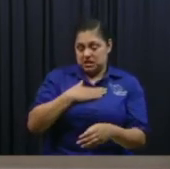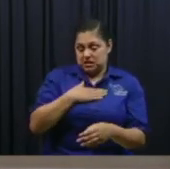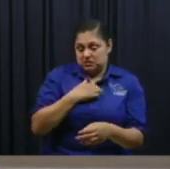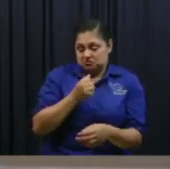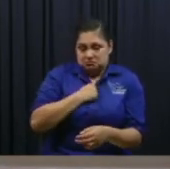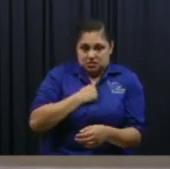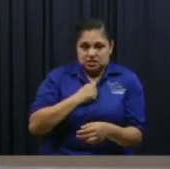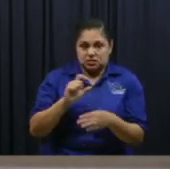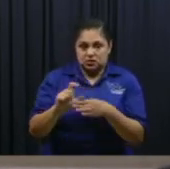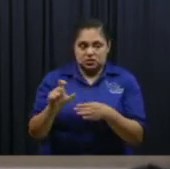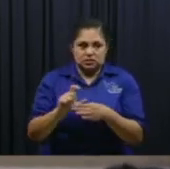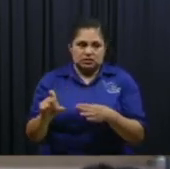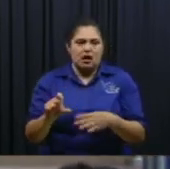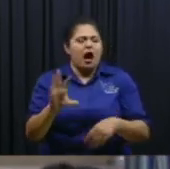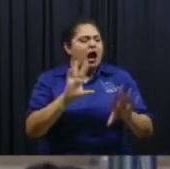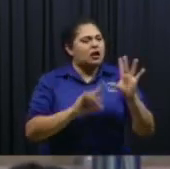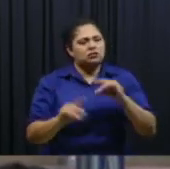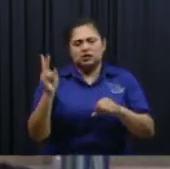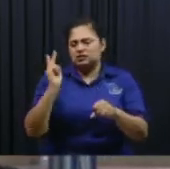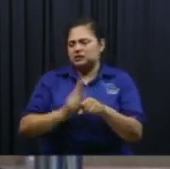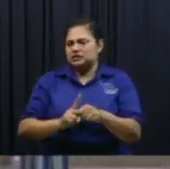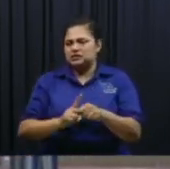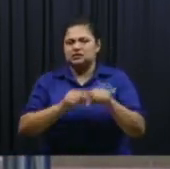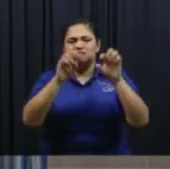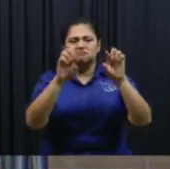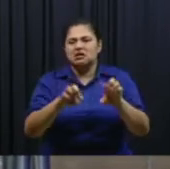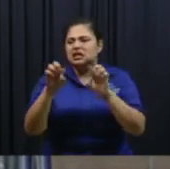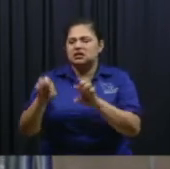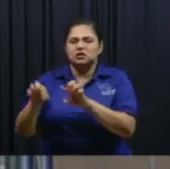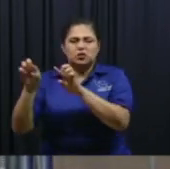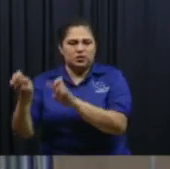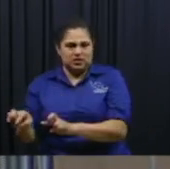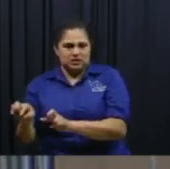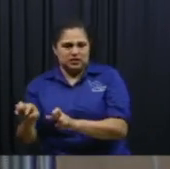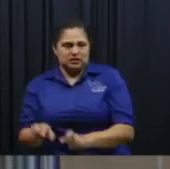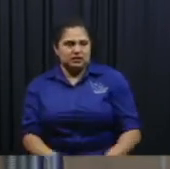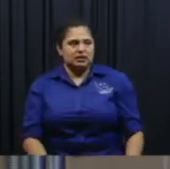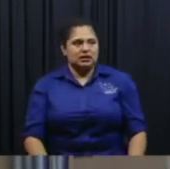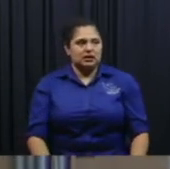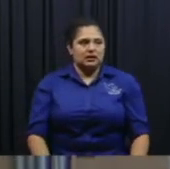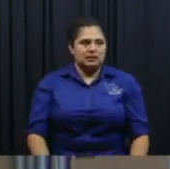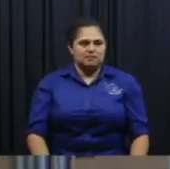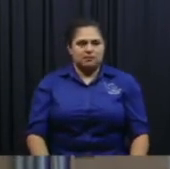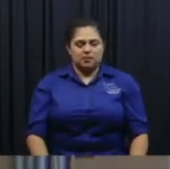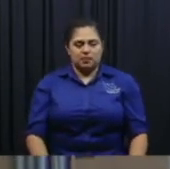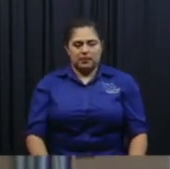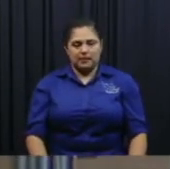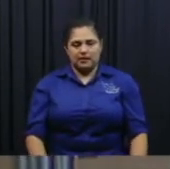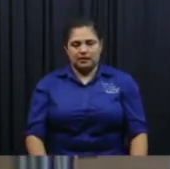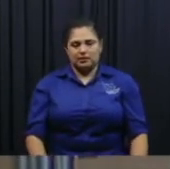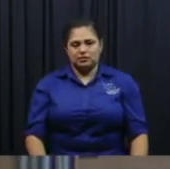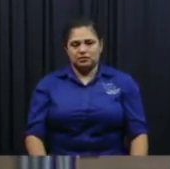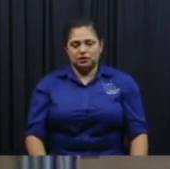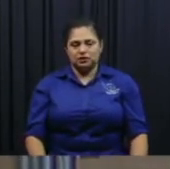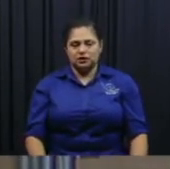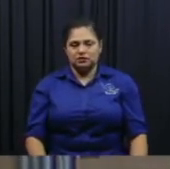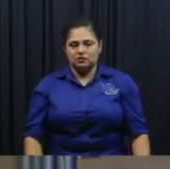hermano Perdón Pues por el dicho popular pero que son bien macizos